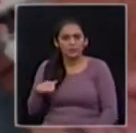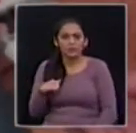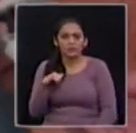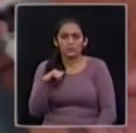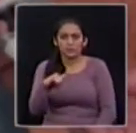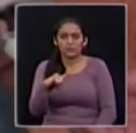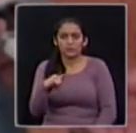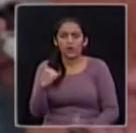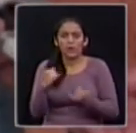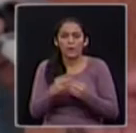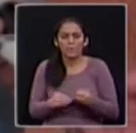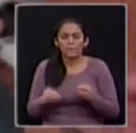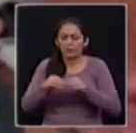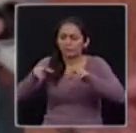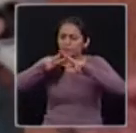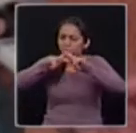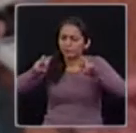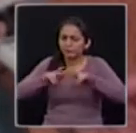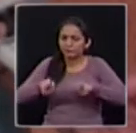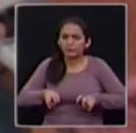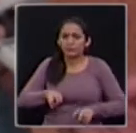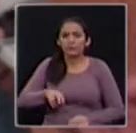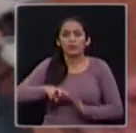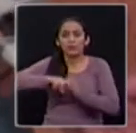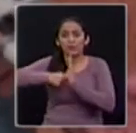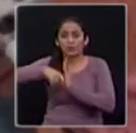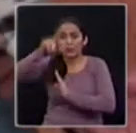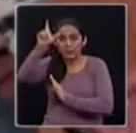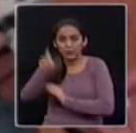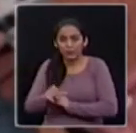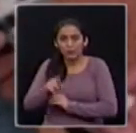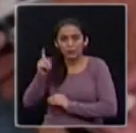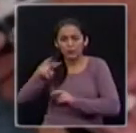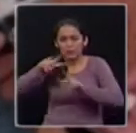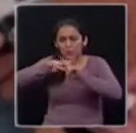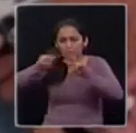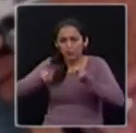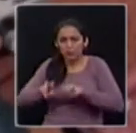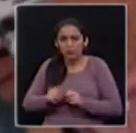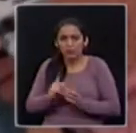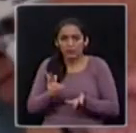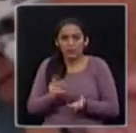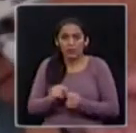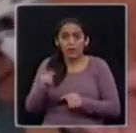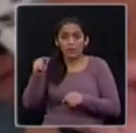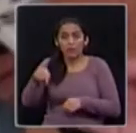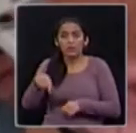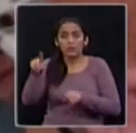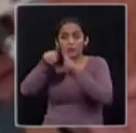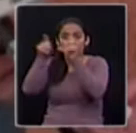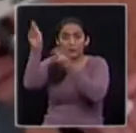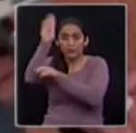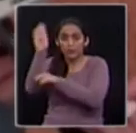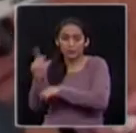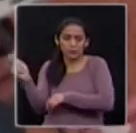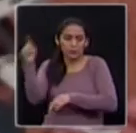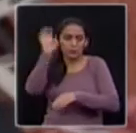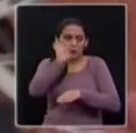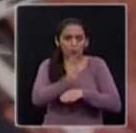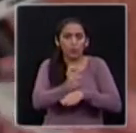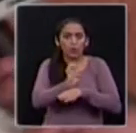información sobre el accionar del contralor, porque Odebrecht es solo el 5% de la contratación nacional,